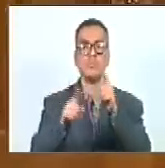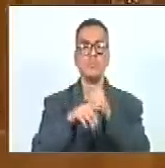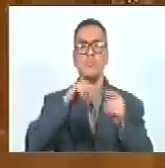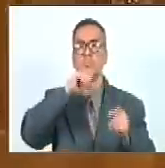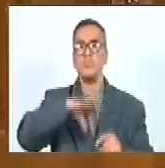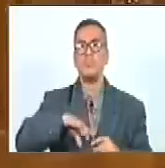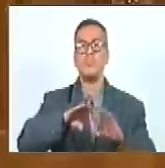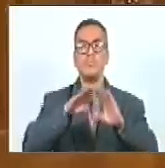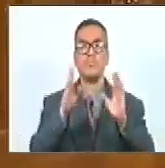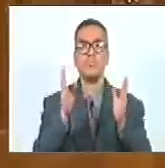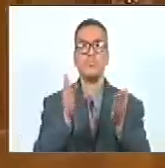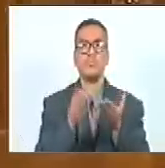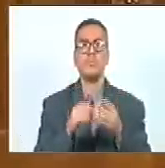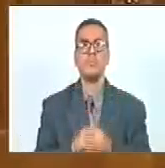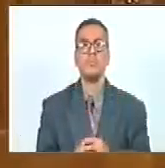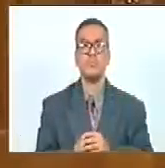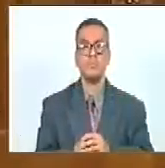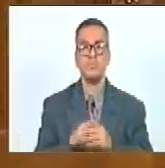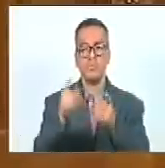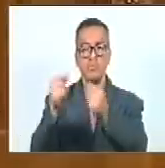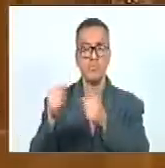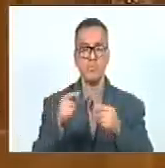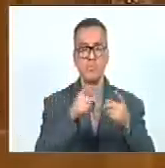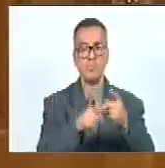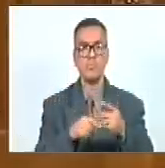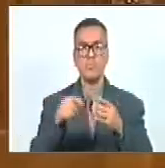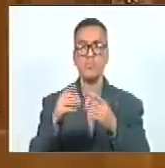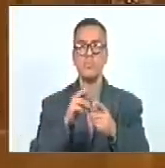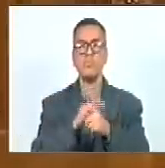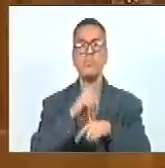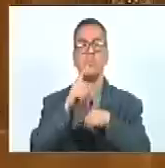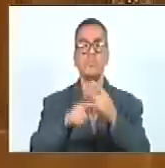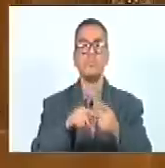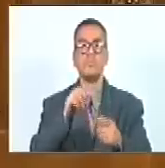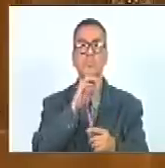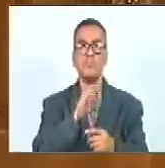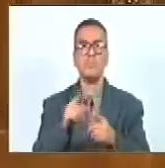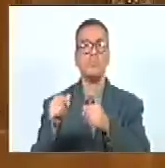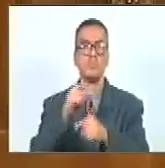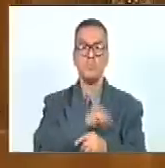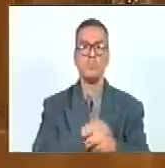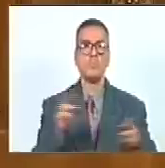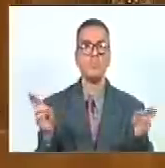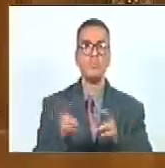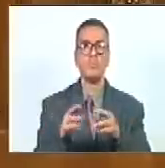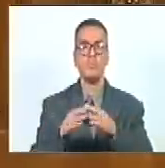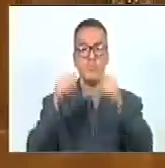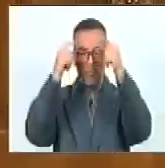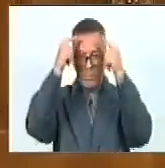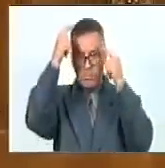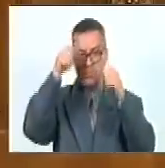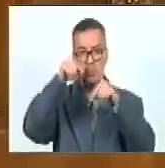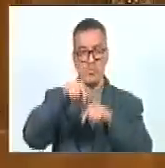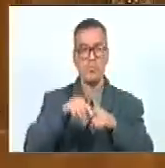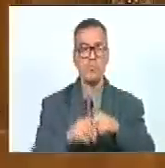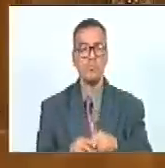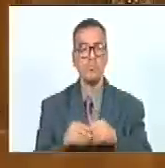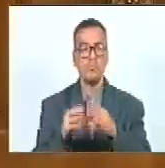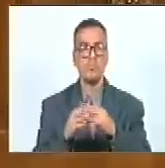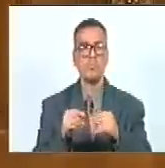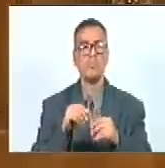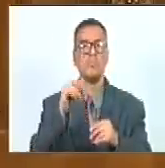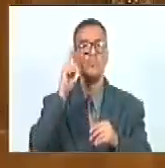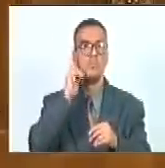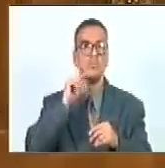histórica universal del capitalismo al socialismo. En síntesis, el chavismo es el